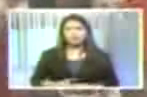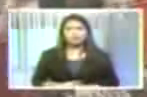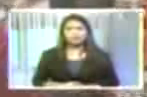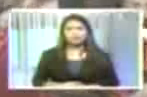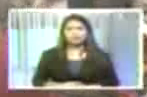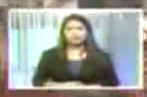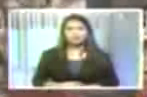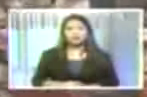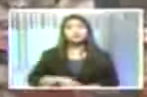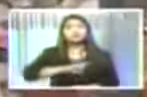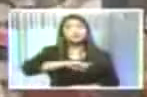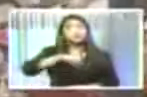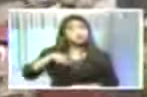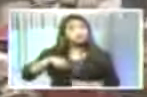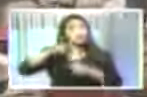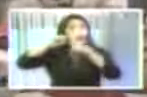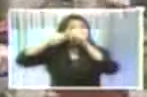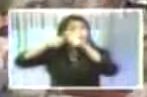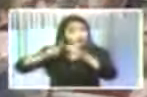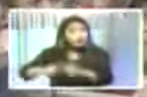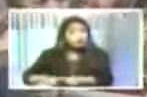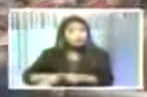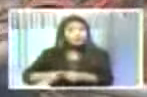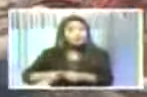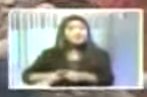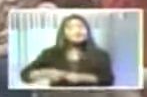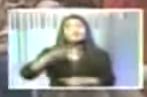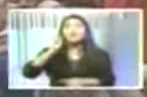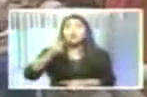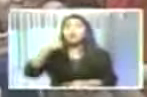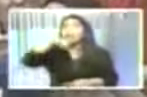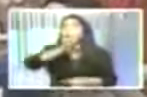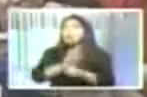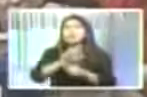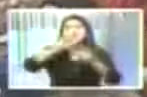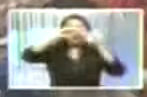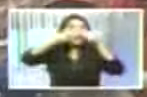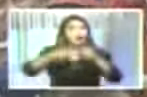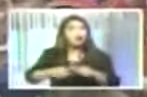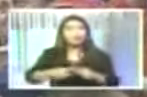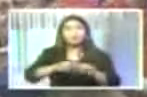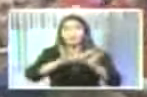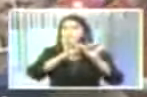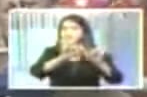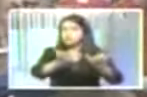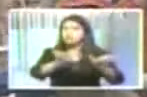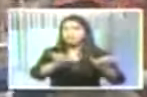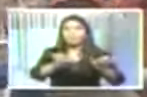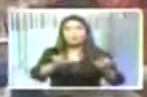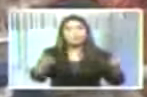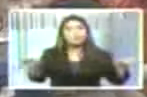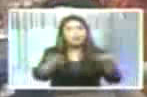Si vamos a calcular, hacemos un solo cálculo.